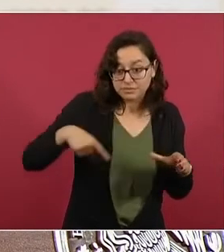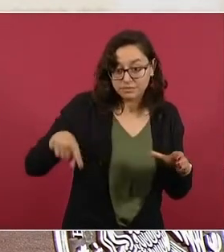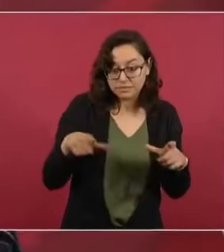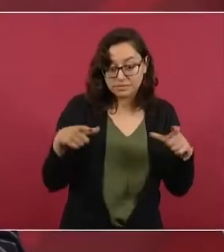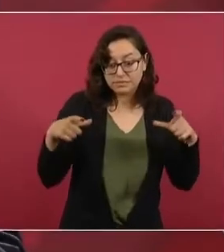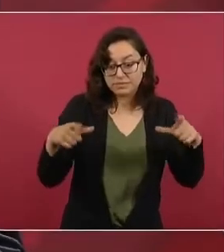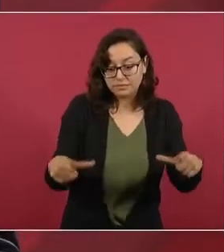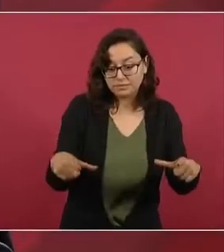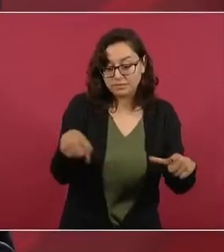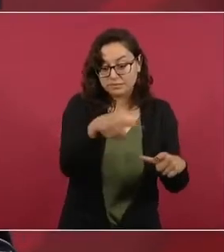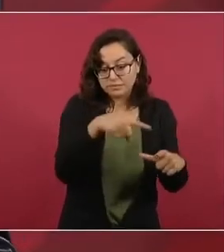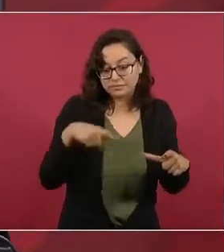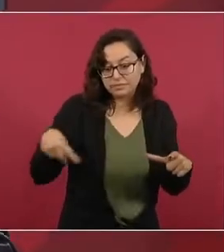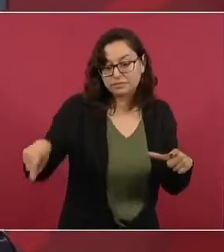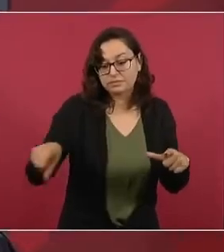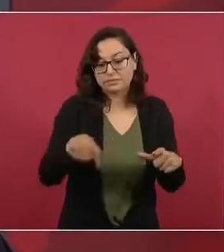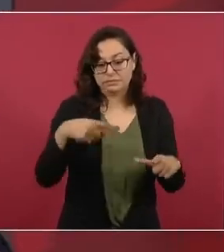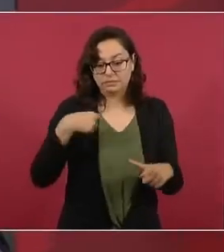así era, ¿no? Un